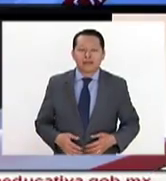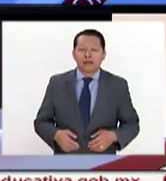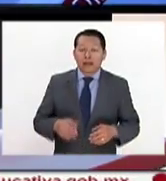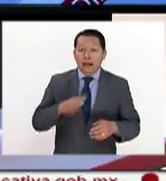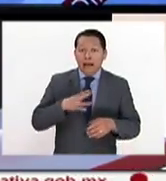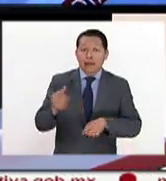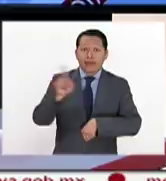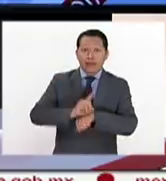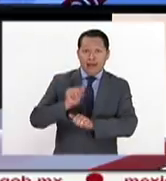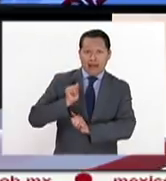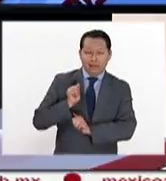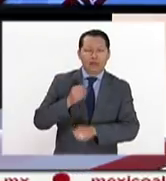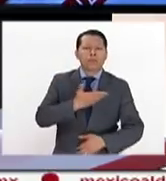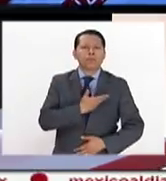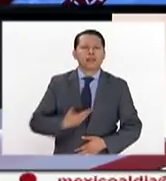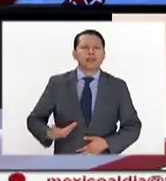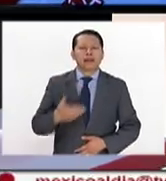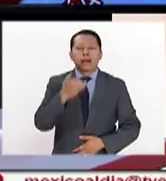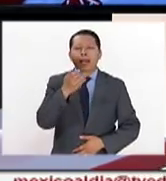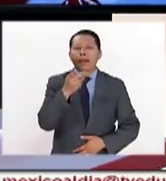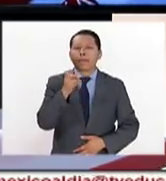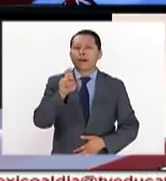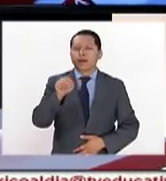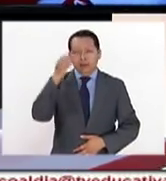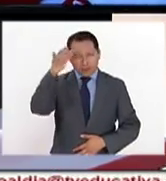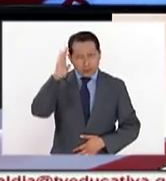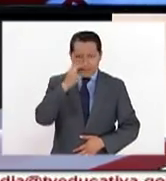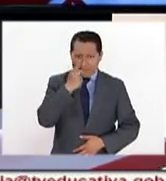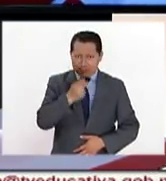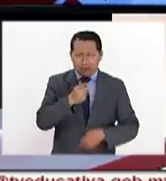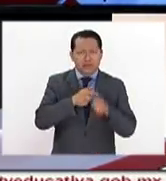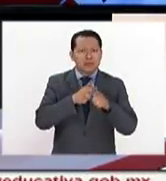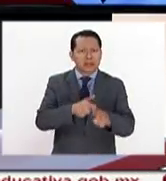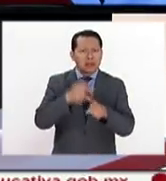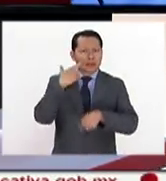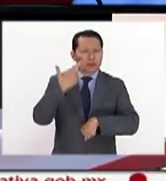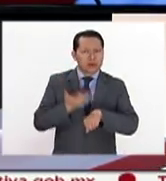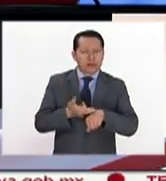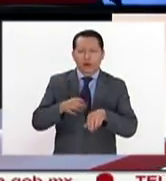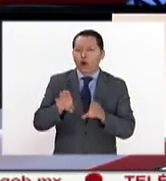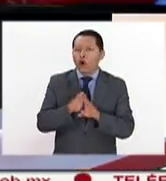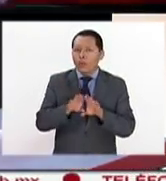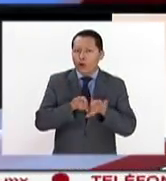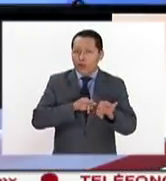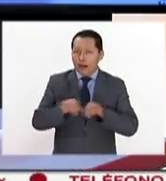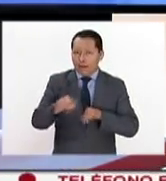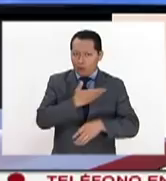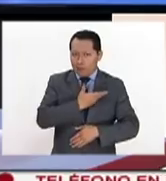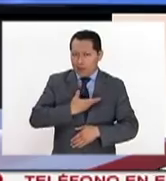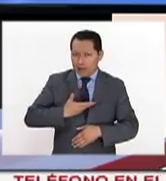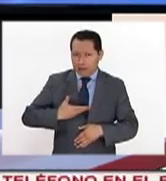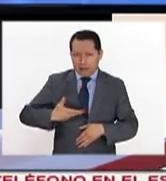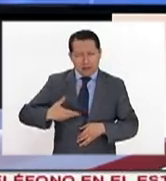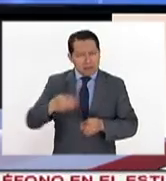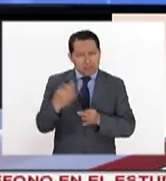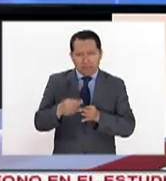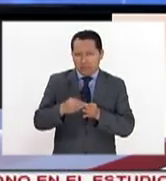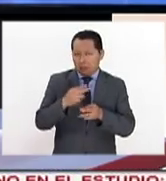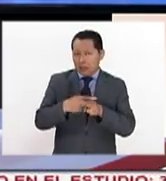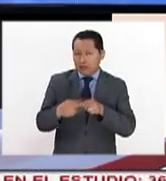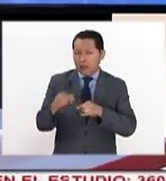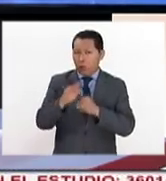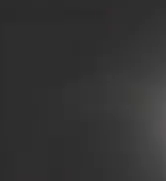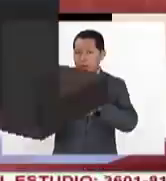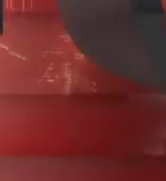Y durante el Día del Ejército, el presidente Enrique Peña Nieto afirmó que seguirá encabezando una presidencia democrática hasta el último día de su